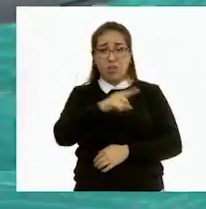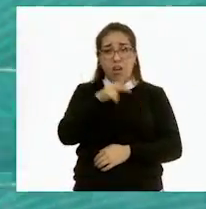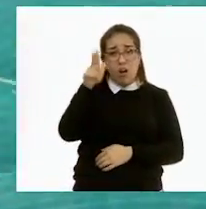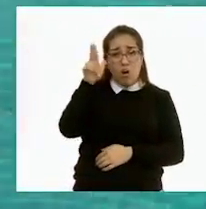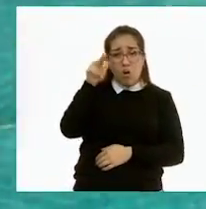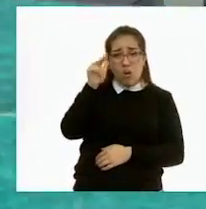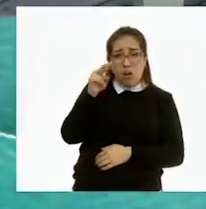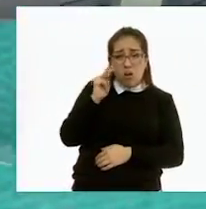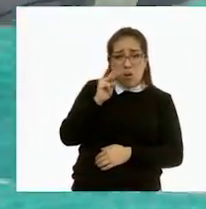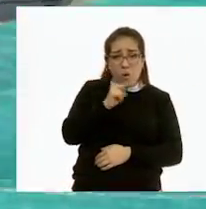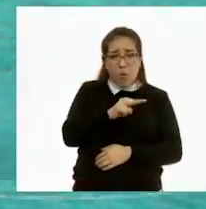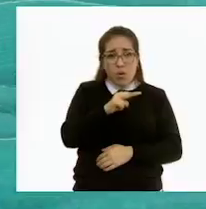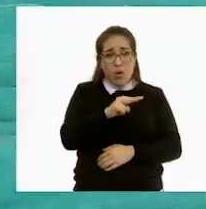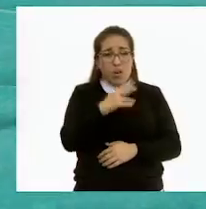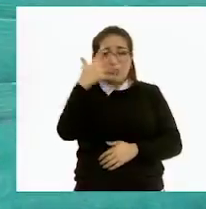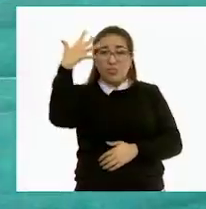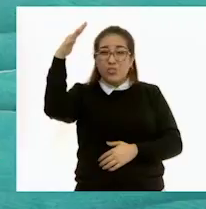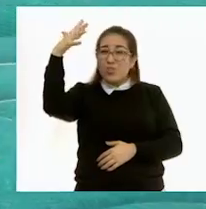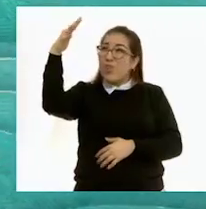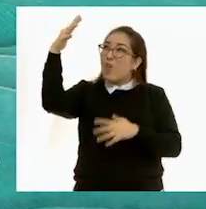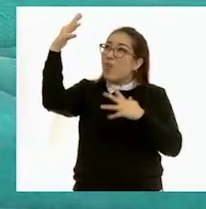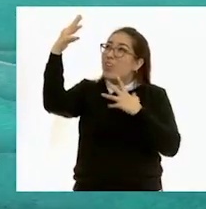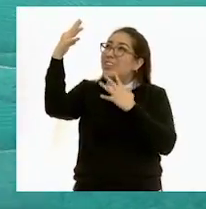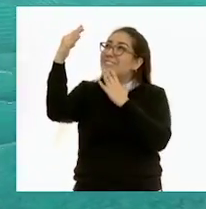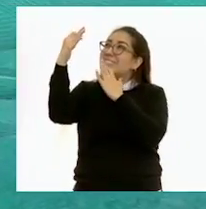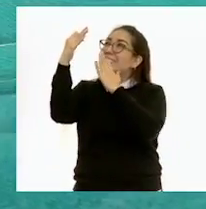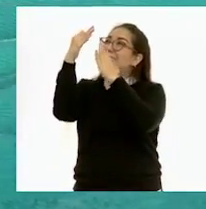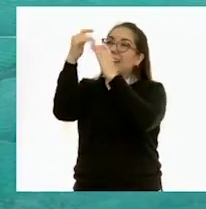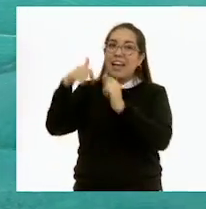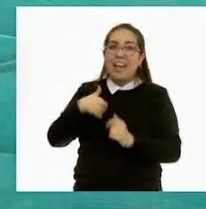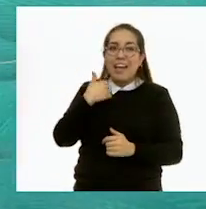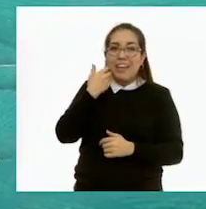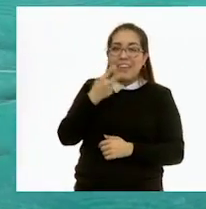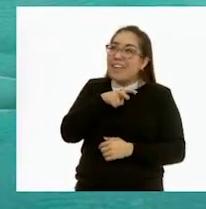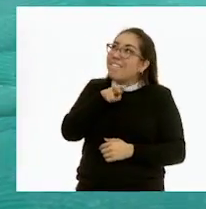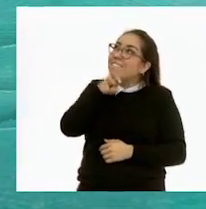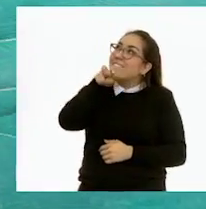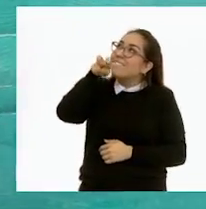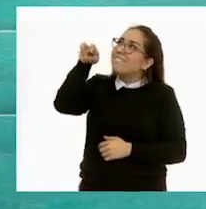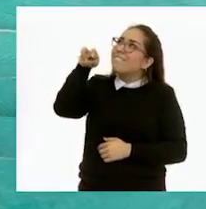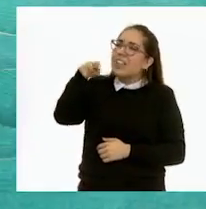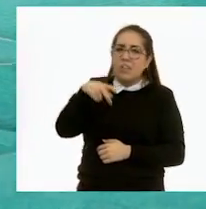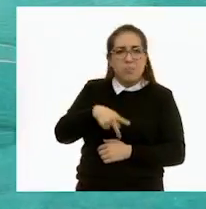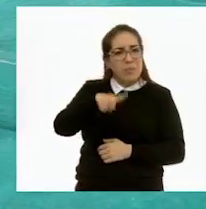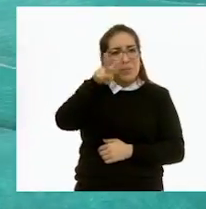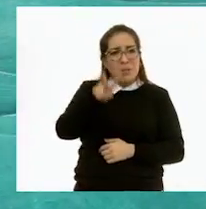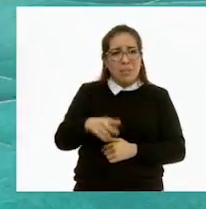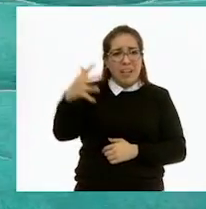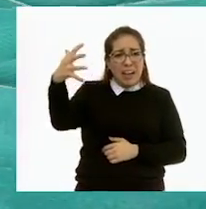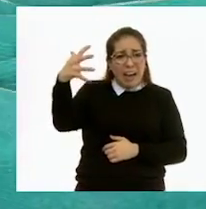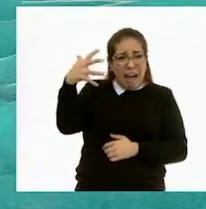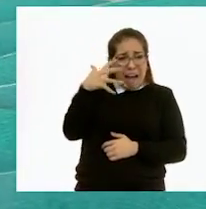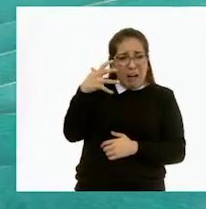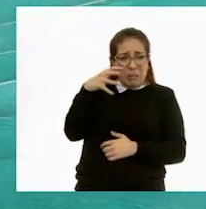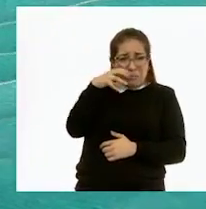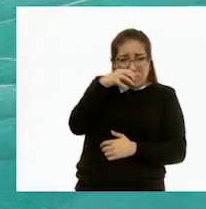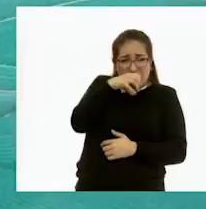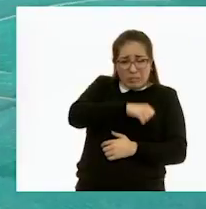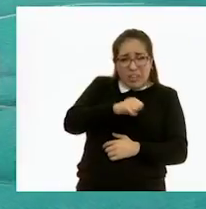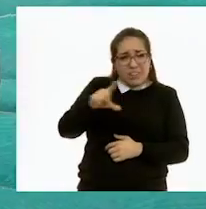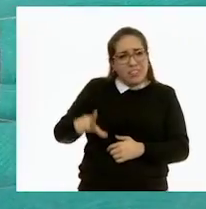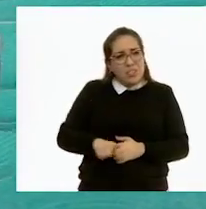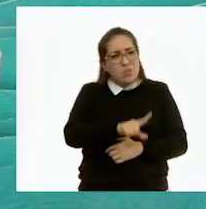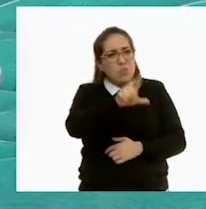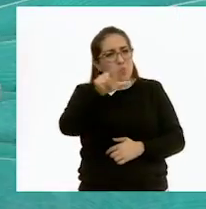kwati malankailal intzalpay. Kimbele, poyab inkushuy inkakem. Tam, intzu utaptitz kwahata